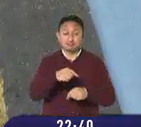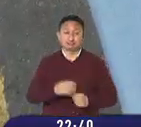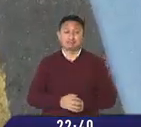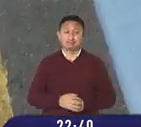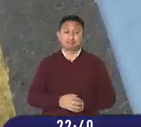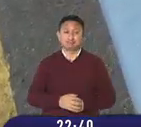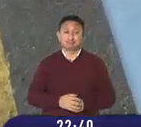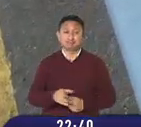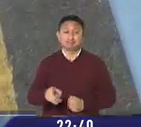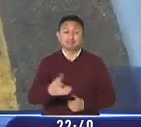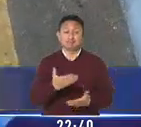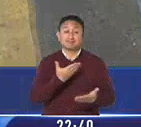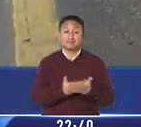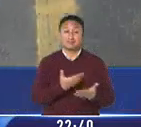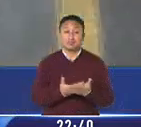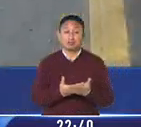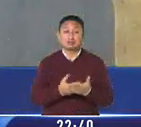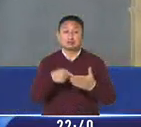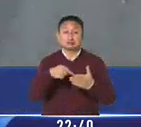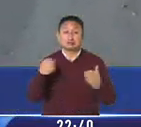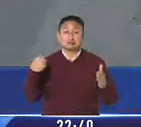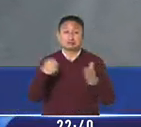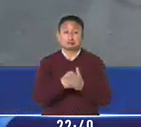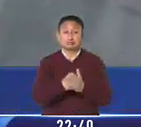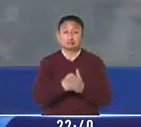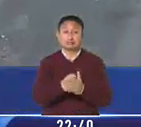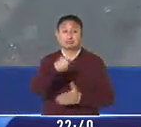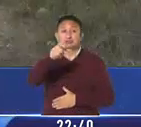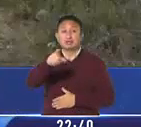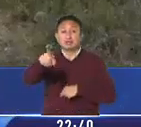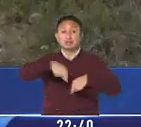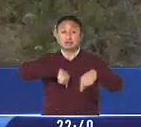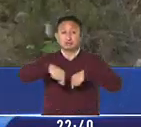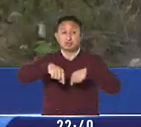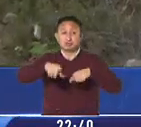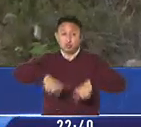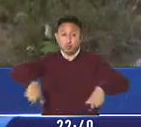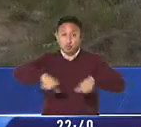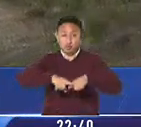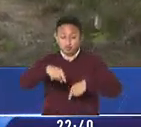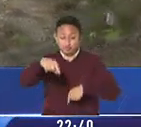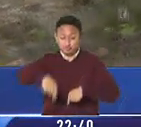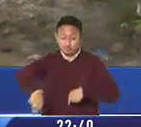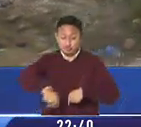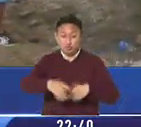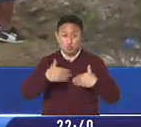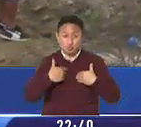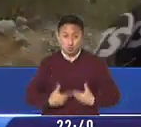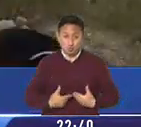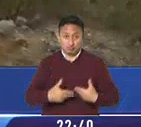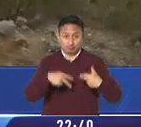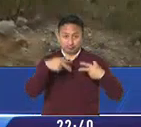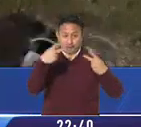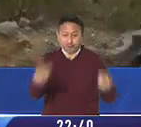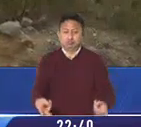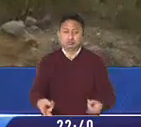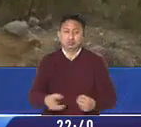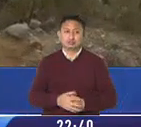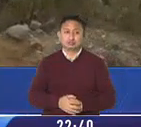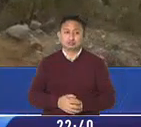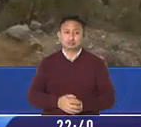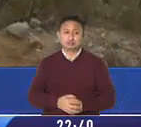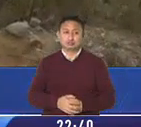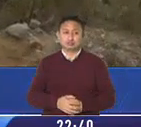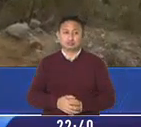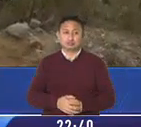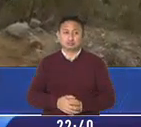el lugar quedaron los vestigios del accidente. Agentes de tránsito mostraron el sitio donde quedaron los cuerpos tirados. Ha sido terrible, han volado